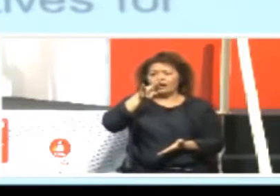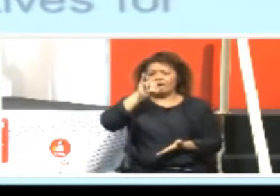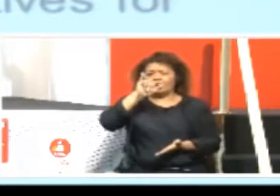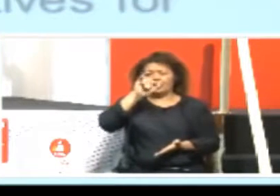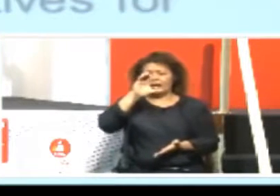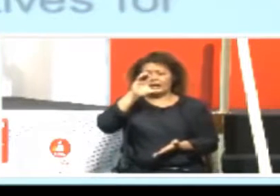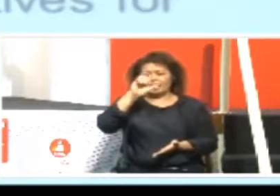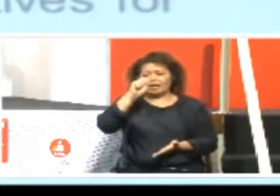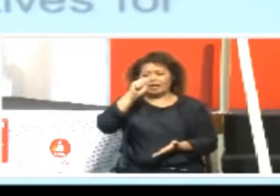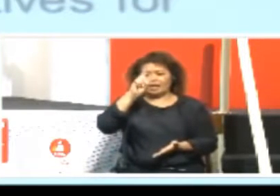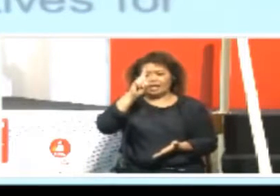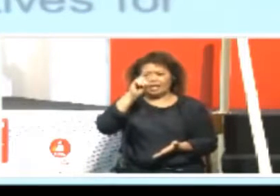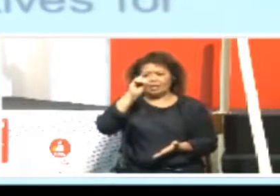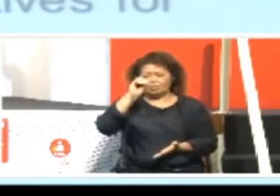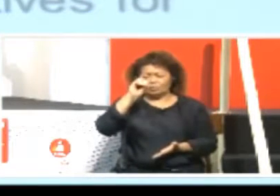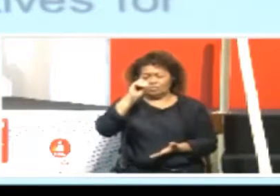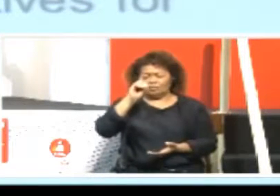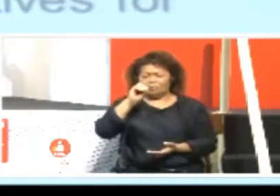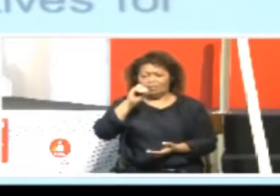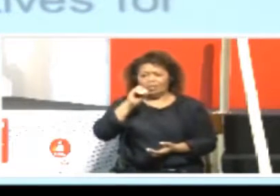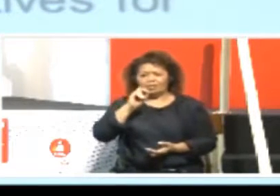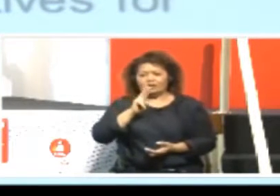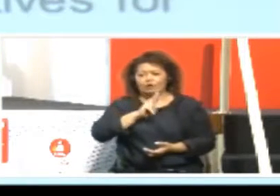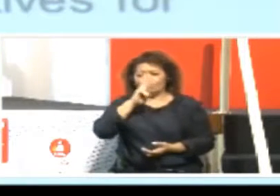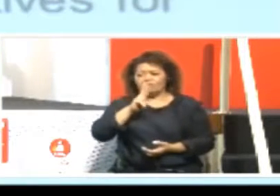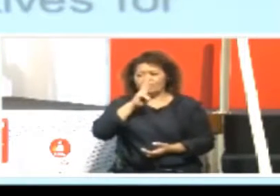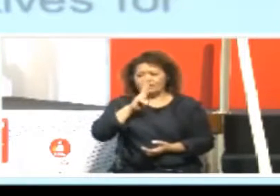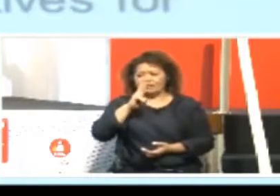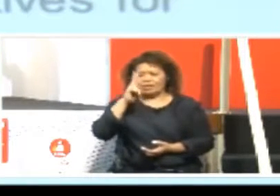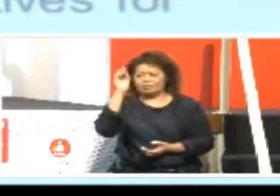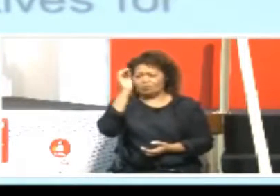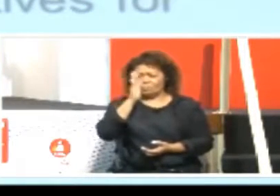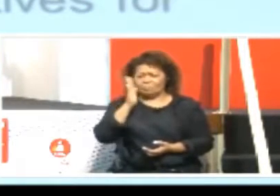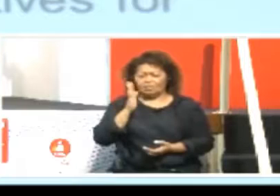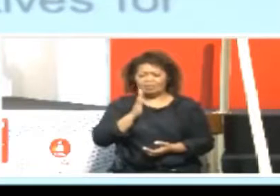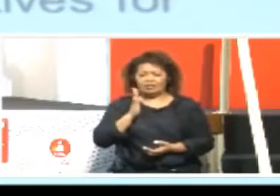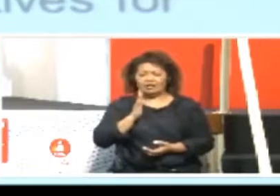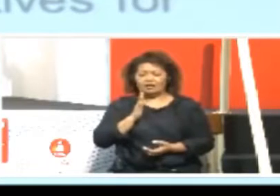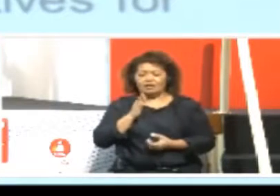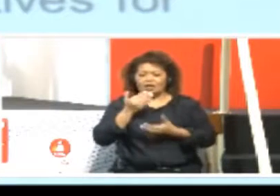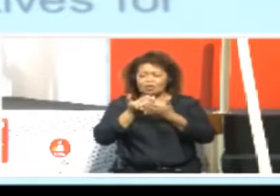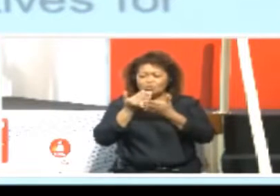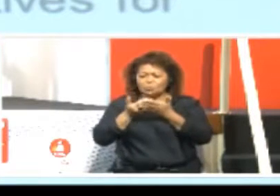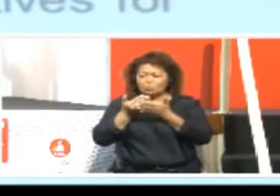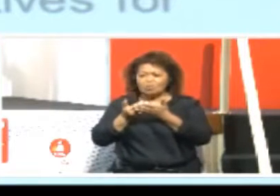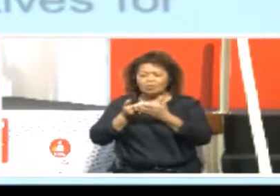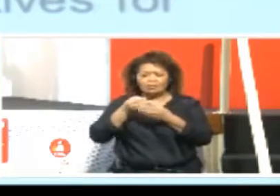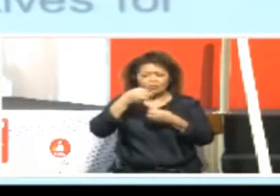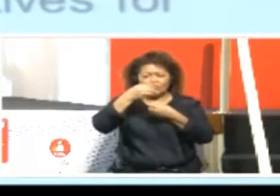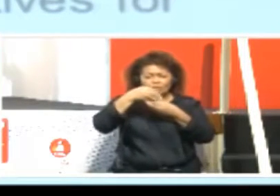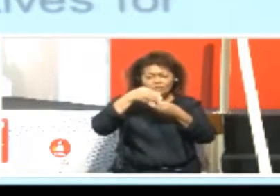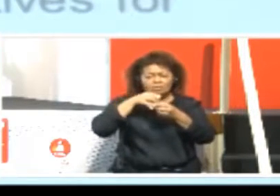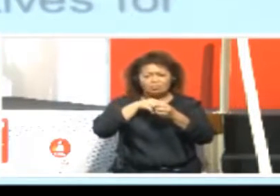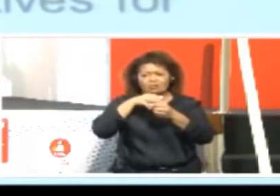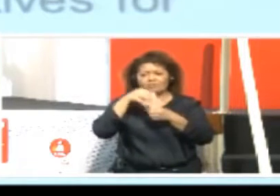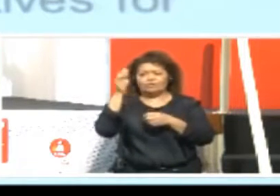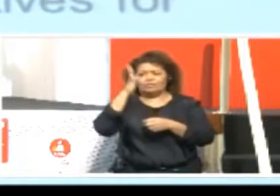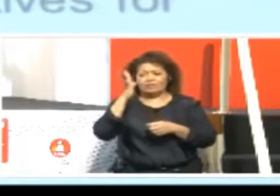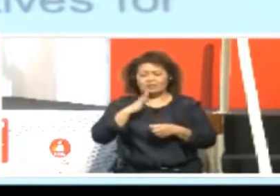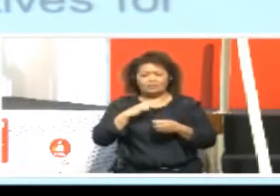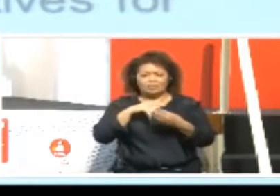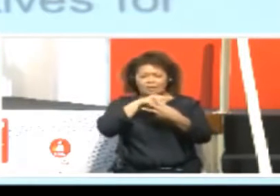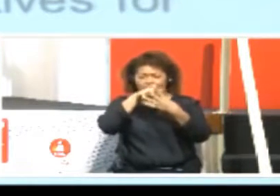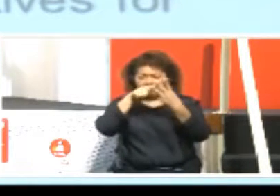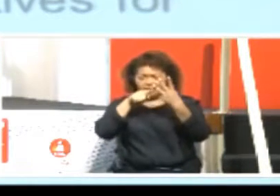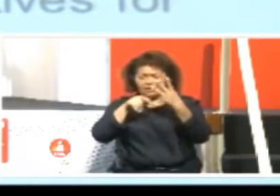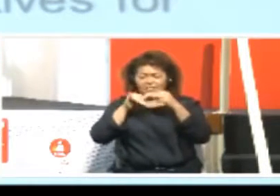Brasilia. Con él hemos estudiado los municipios de Brasil, ya tenemos tres publicaciones y principalmente hemos estudiado